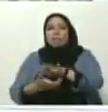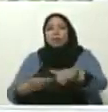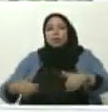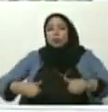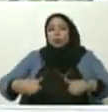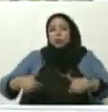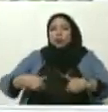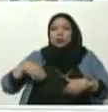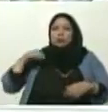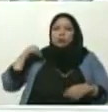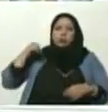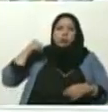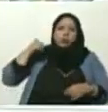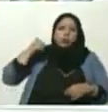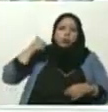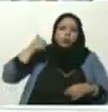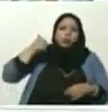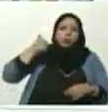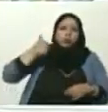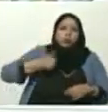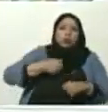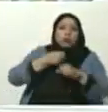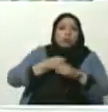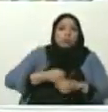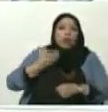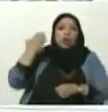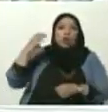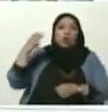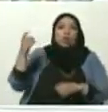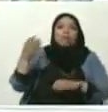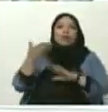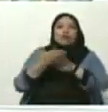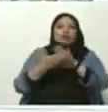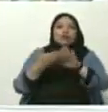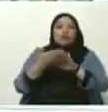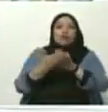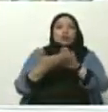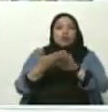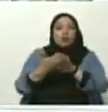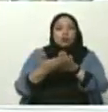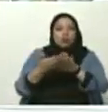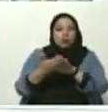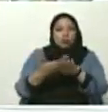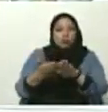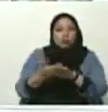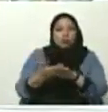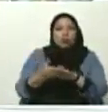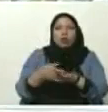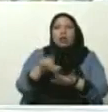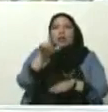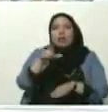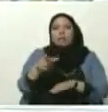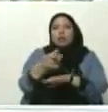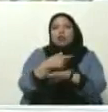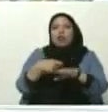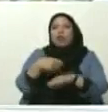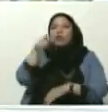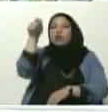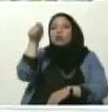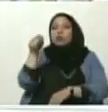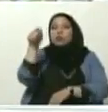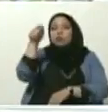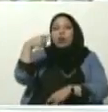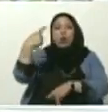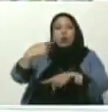se han esperado en Colombia. Entonces, tenemos ciertas coincidencias, se habla de un gobierno para el cambio, los procesos